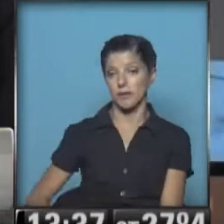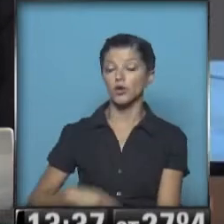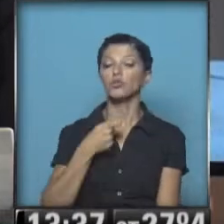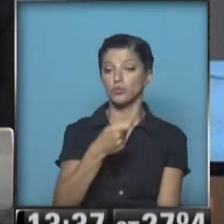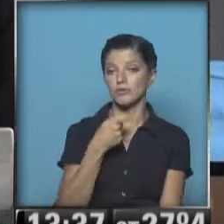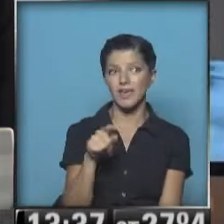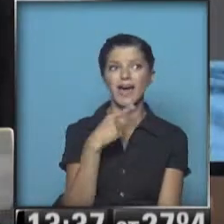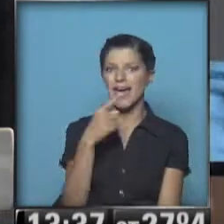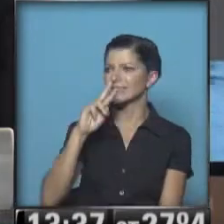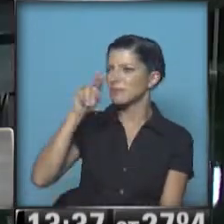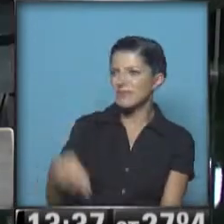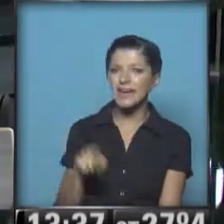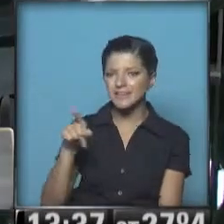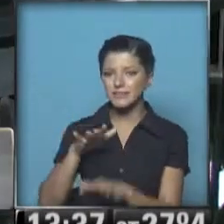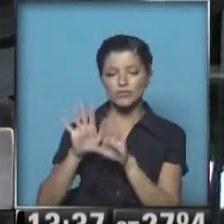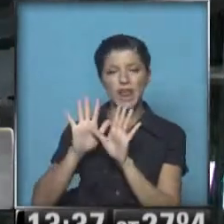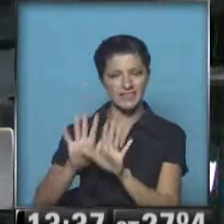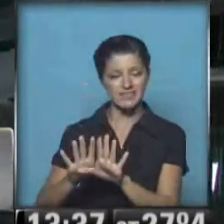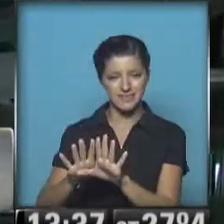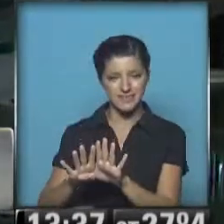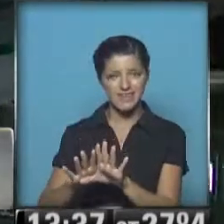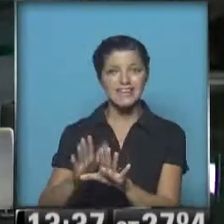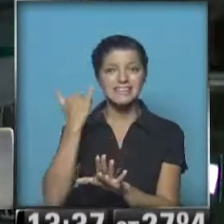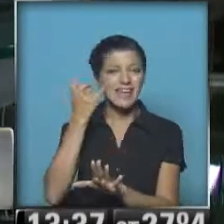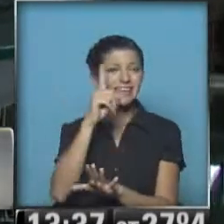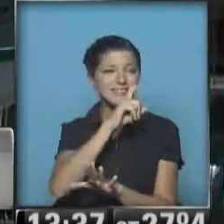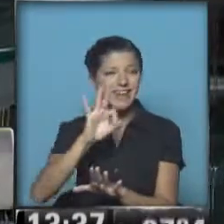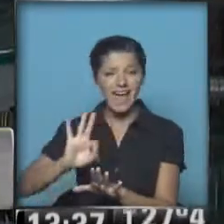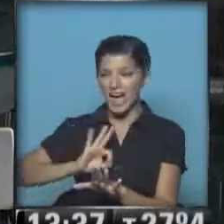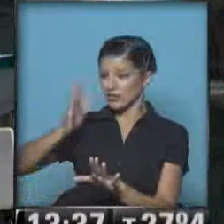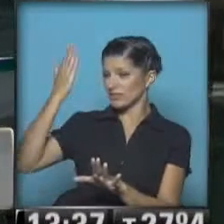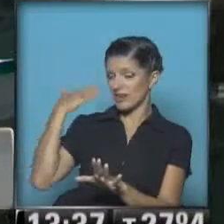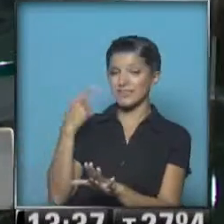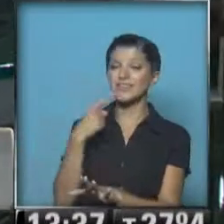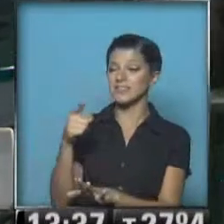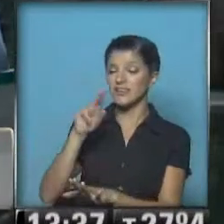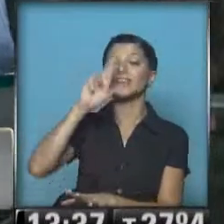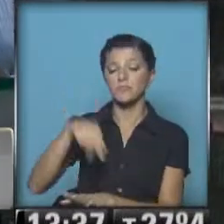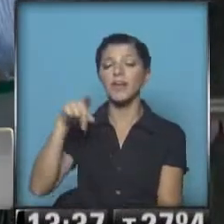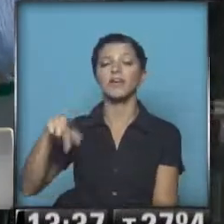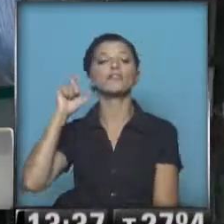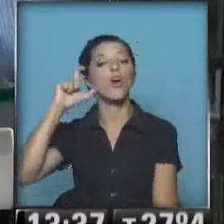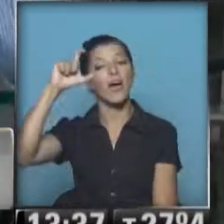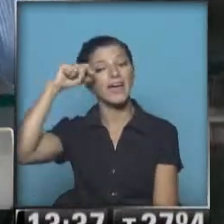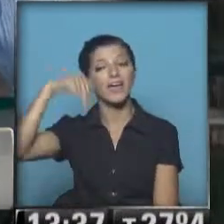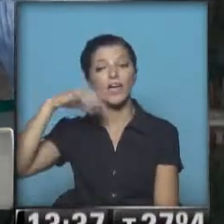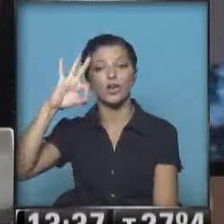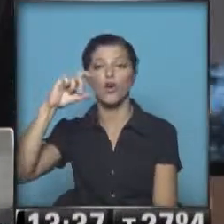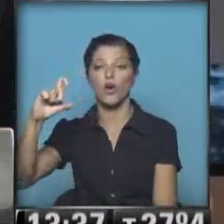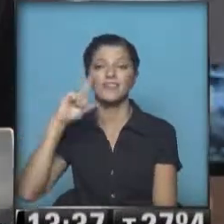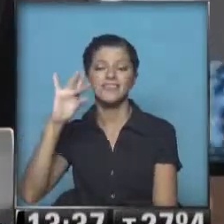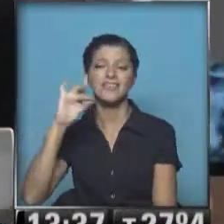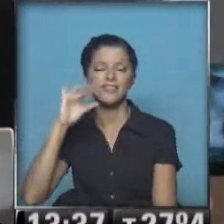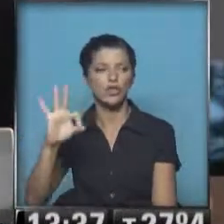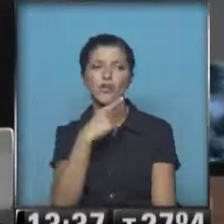cueste tanto reconocer un hecho del que ya han pasado 100 años, reconocerlo como genocidio, y uno piensa, bueno, ¿cuáles son los costos